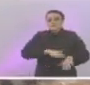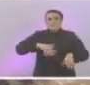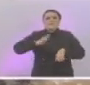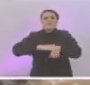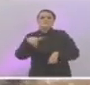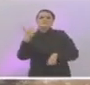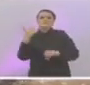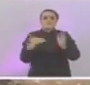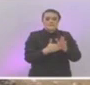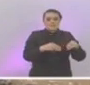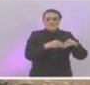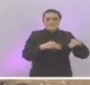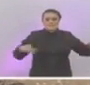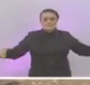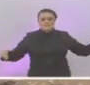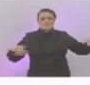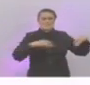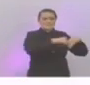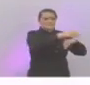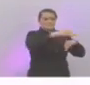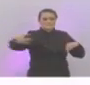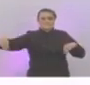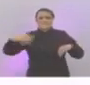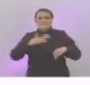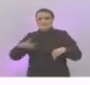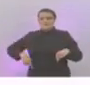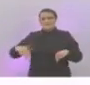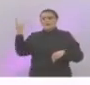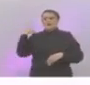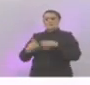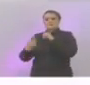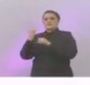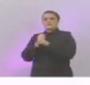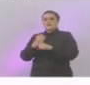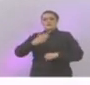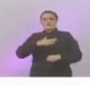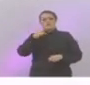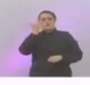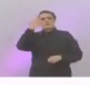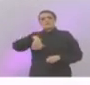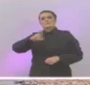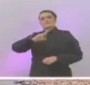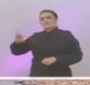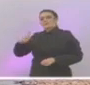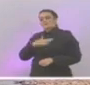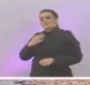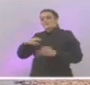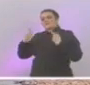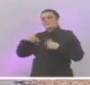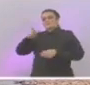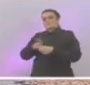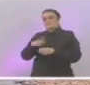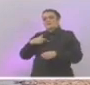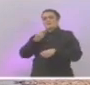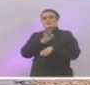de 12.000 hectáreas decretadas por mi gobierno hace un año. Expreso mi reconocimiento al personal de